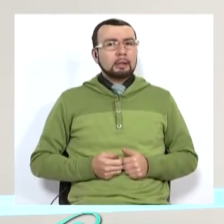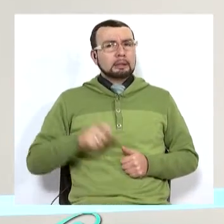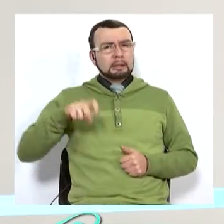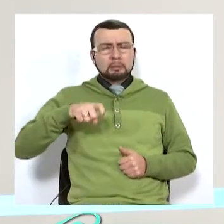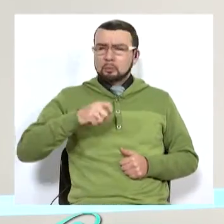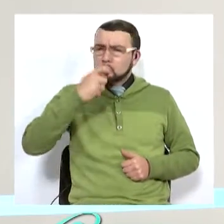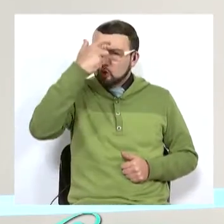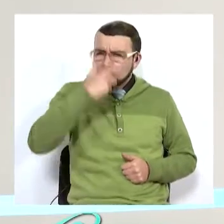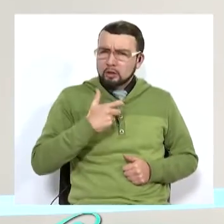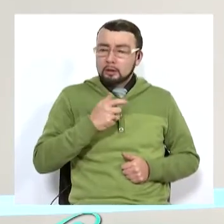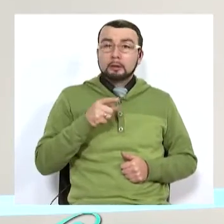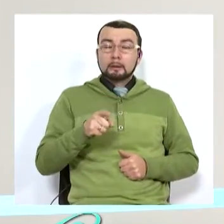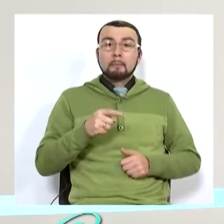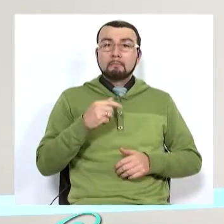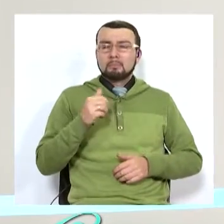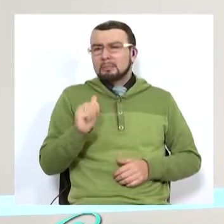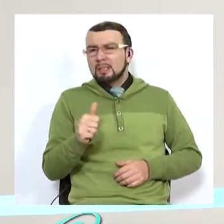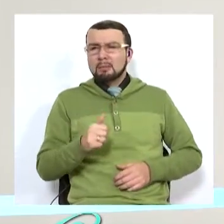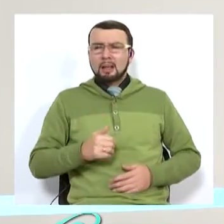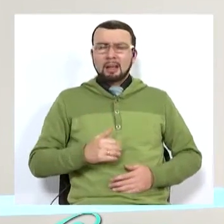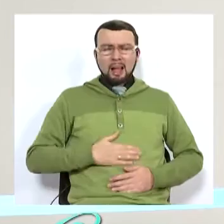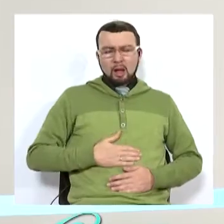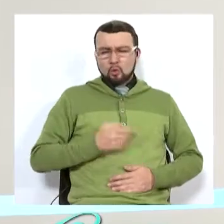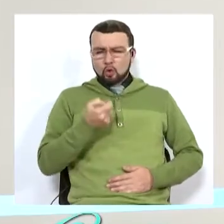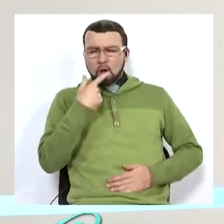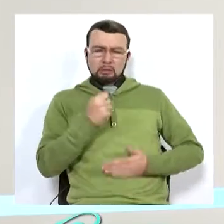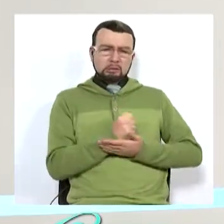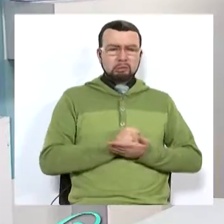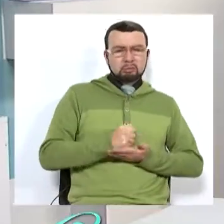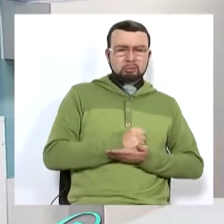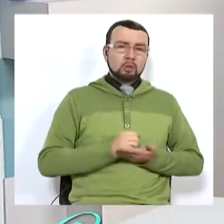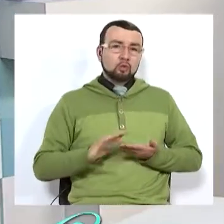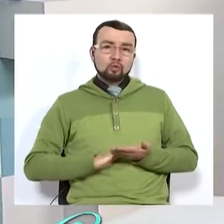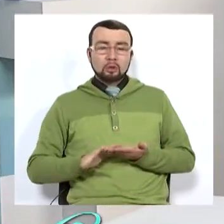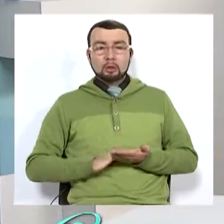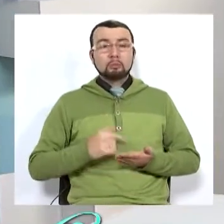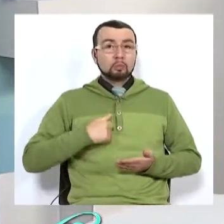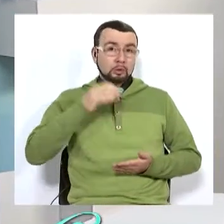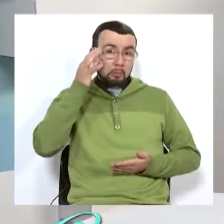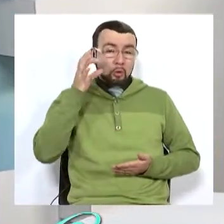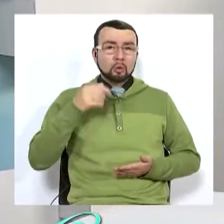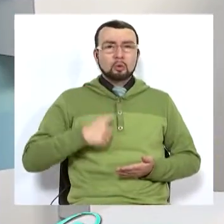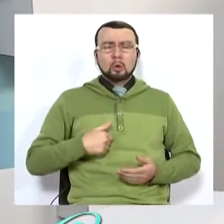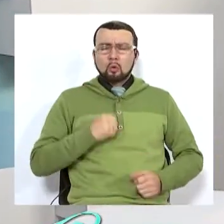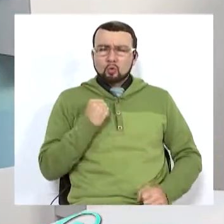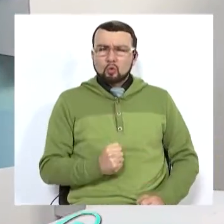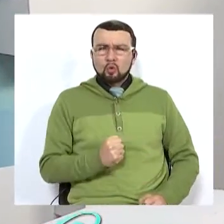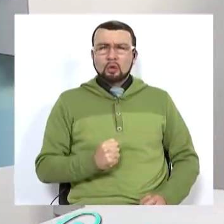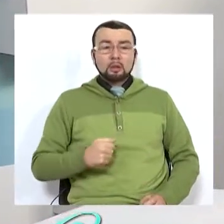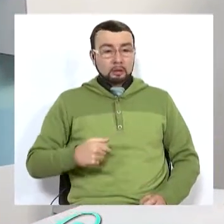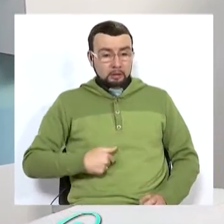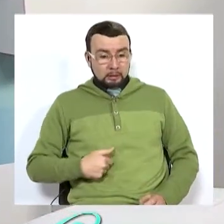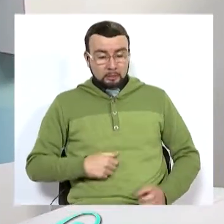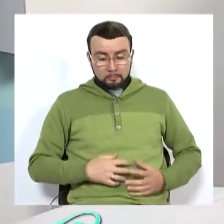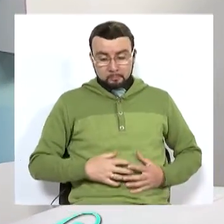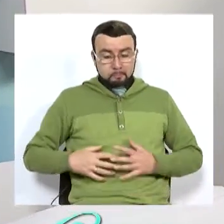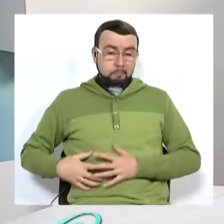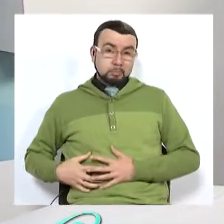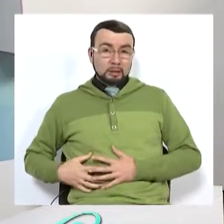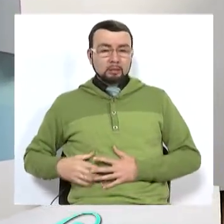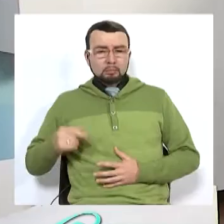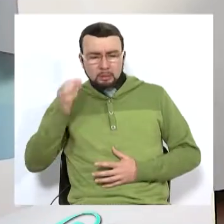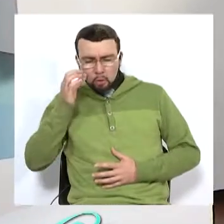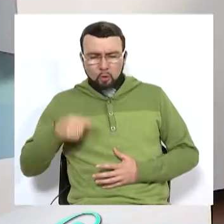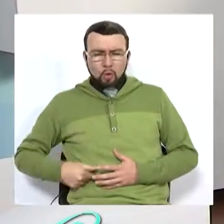seriedad en el proceso de la automedicación. Porque sí, yo puedo tener un dolor fuerte en esta parte que llamamos fosa ilíaca derecha,